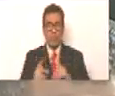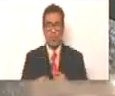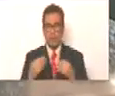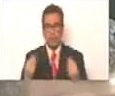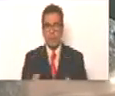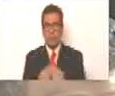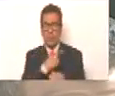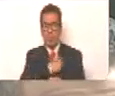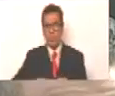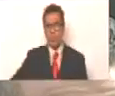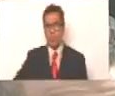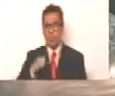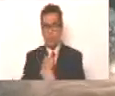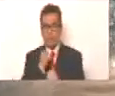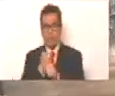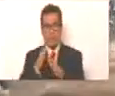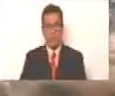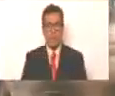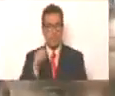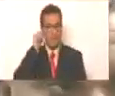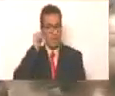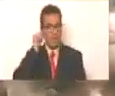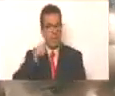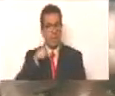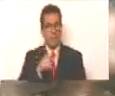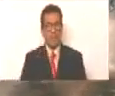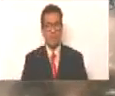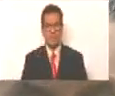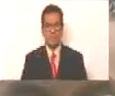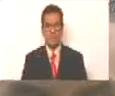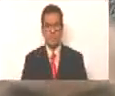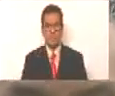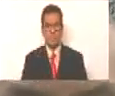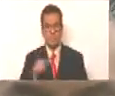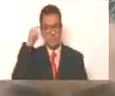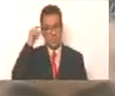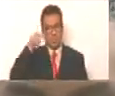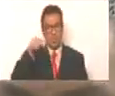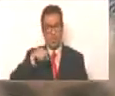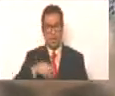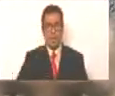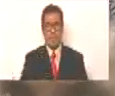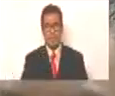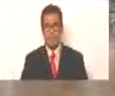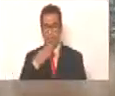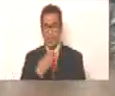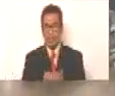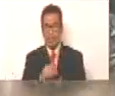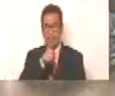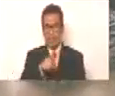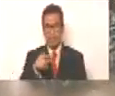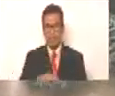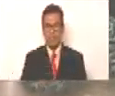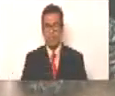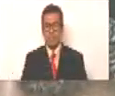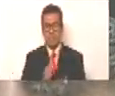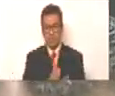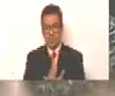obrero, de un presidente feminista, al cual hoy, gracias a él, seguimos en